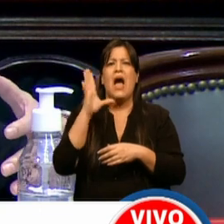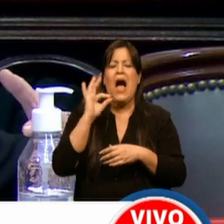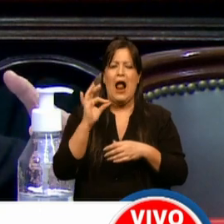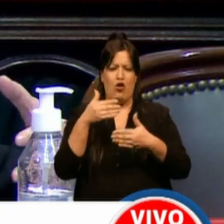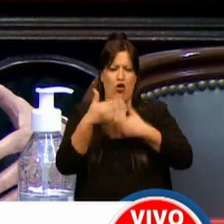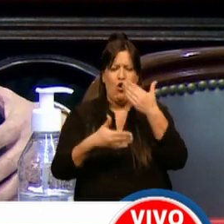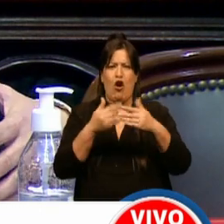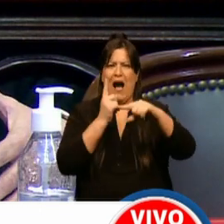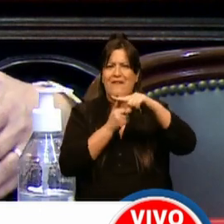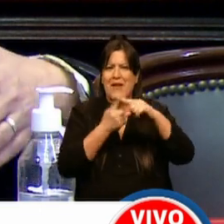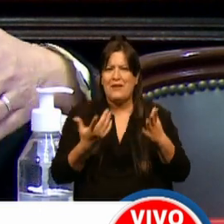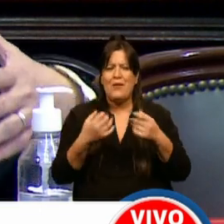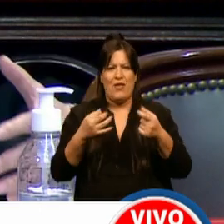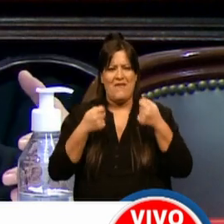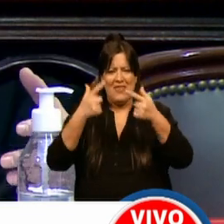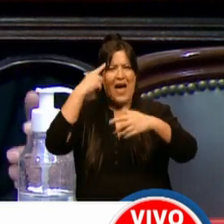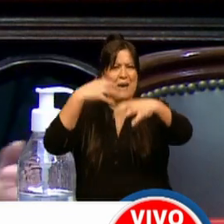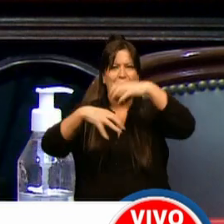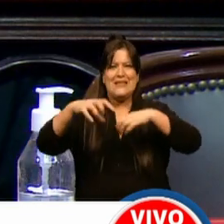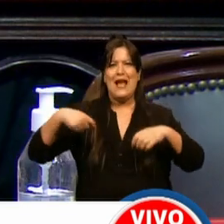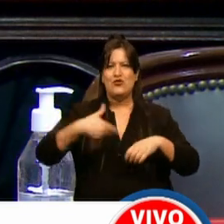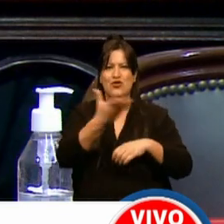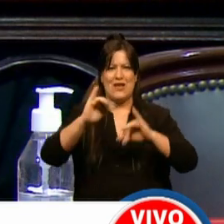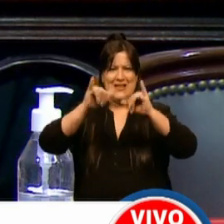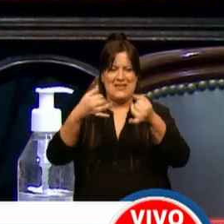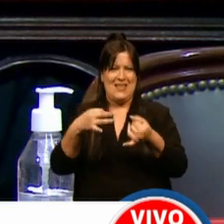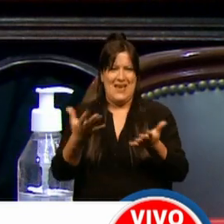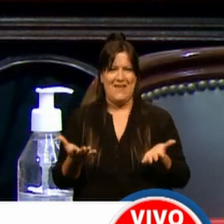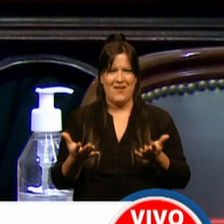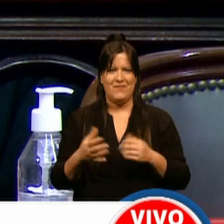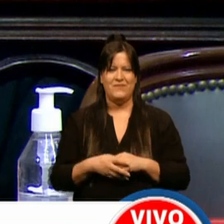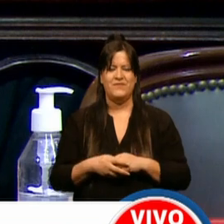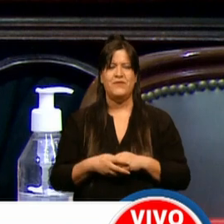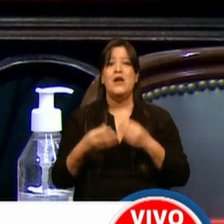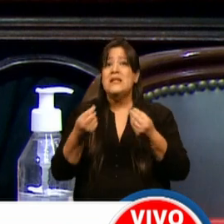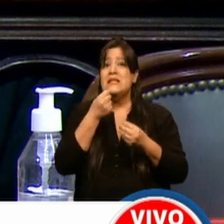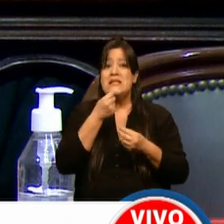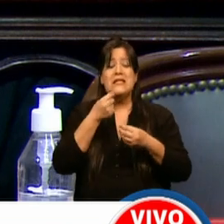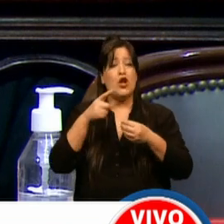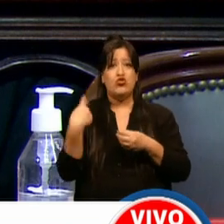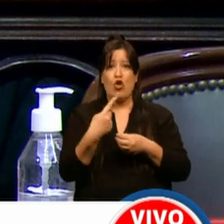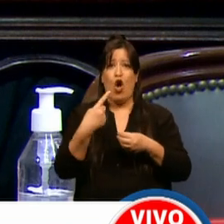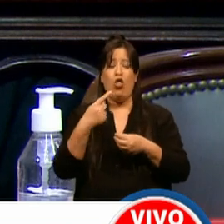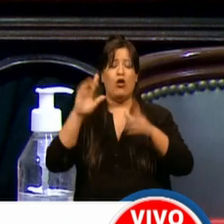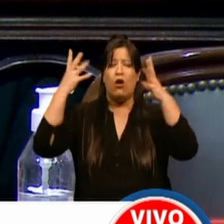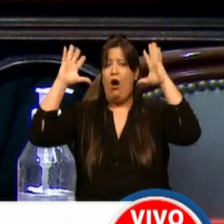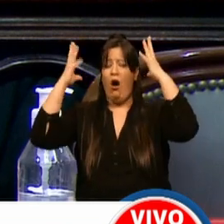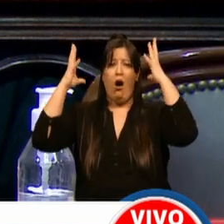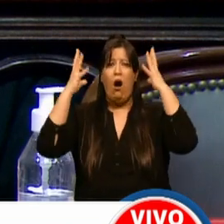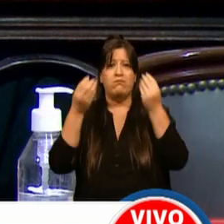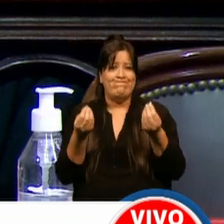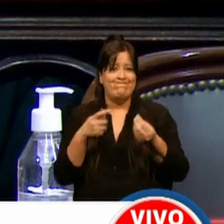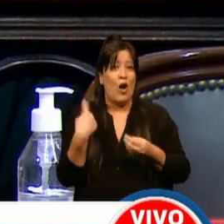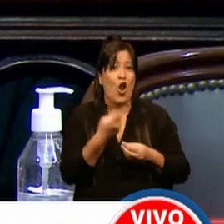afirmativa generemos la empatía en la sociedad porque si realmente todos se ponen locos es porque